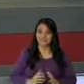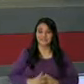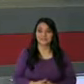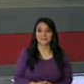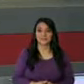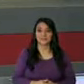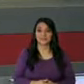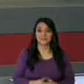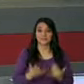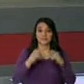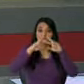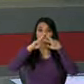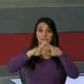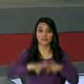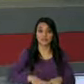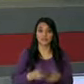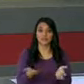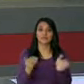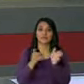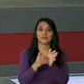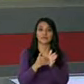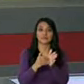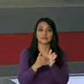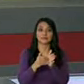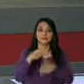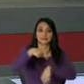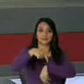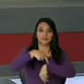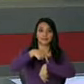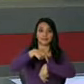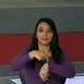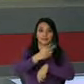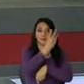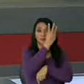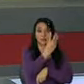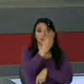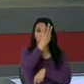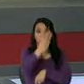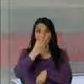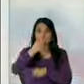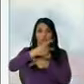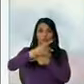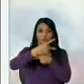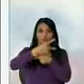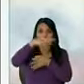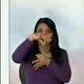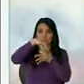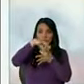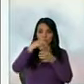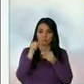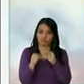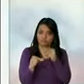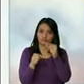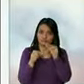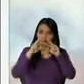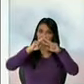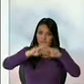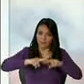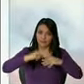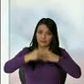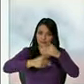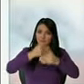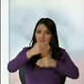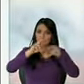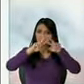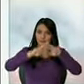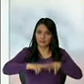Belén. Revisemos lo que sucede a esta hora en la web del CNE. Minuto a minuto lo estamos revisando. Comentábamos